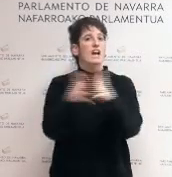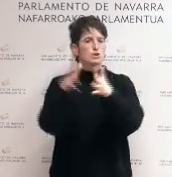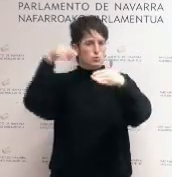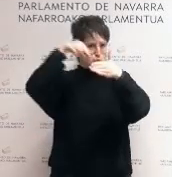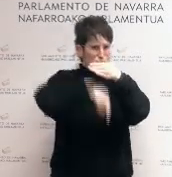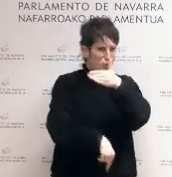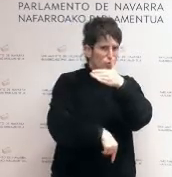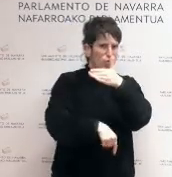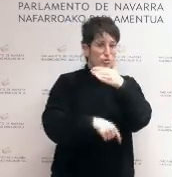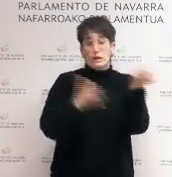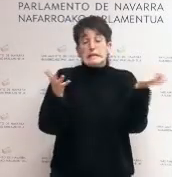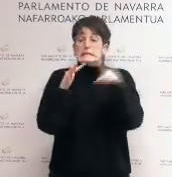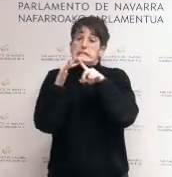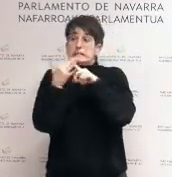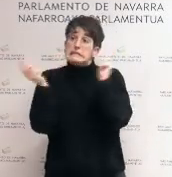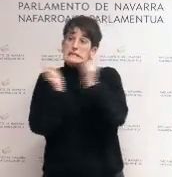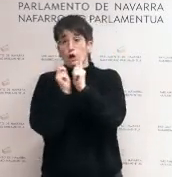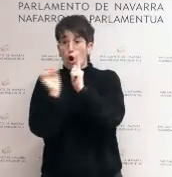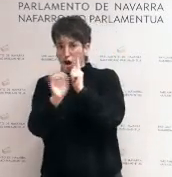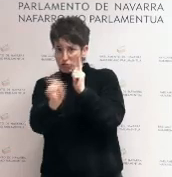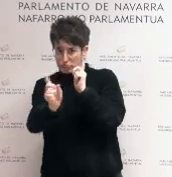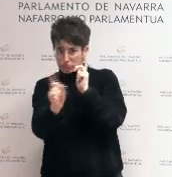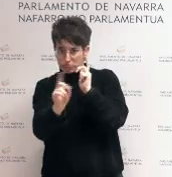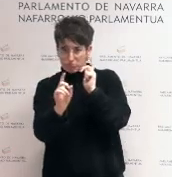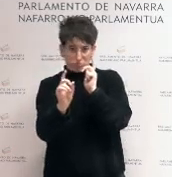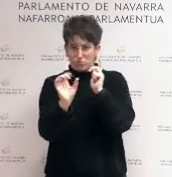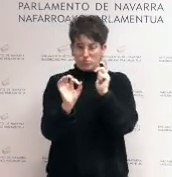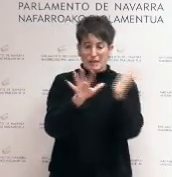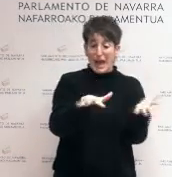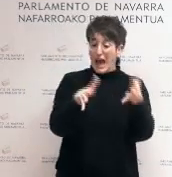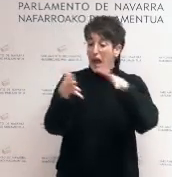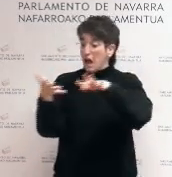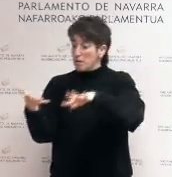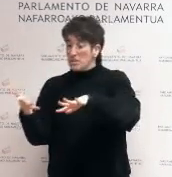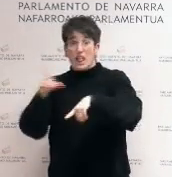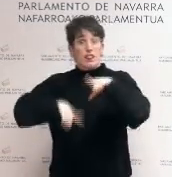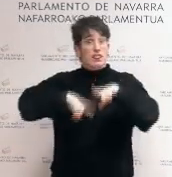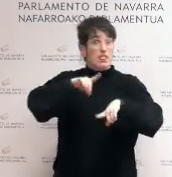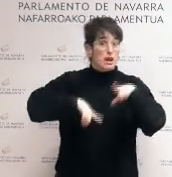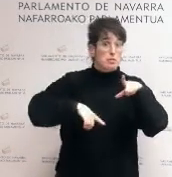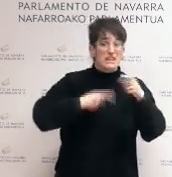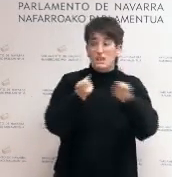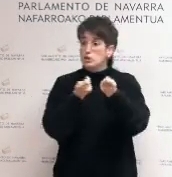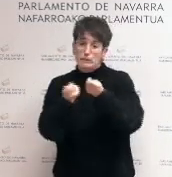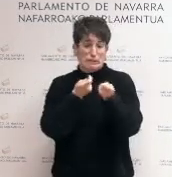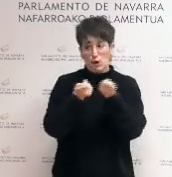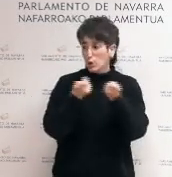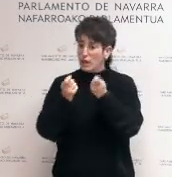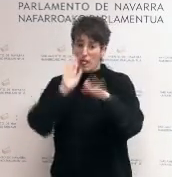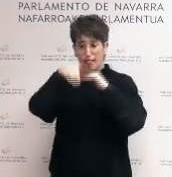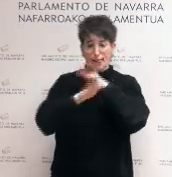no coyuntural, y por tanto su aplicación no depende de los vaivenes y negociaciones partidistas de cada